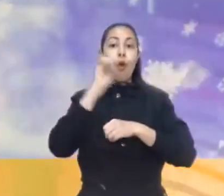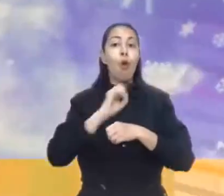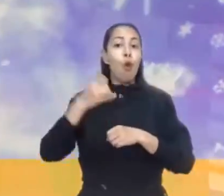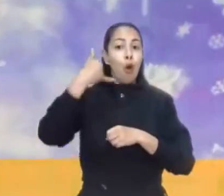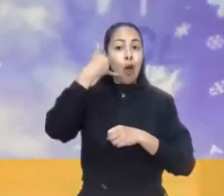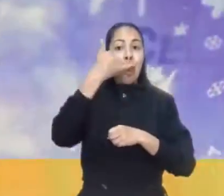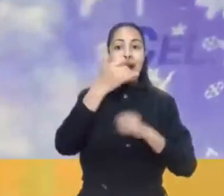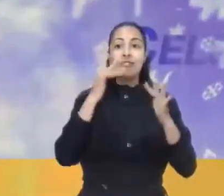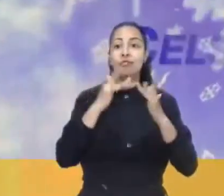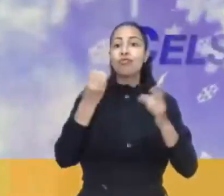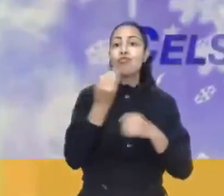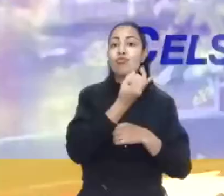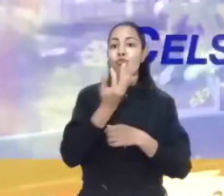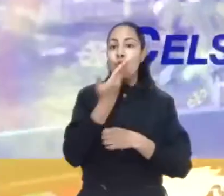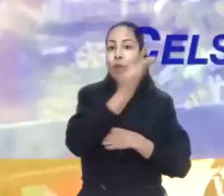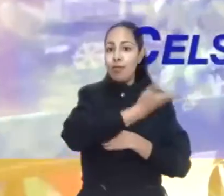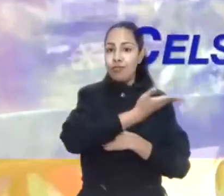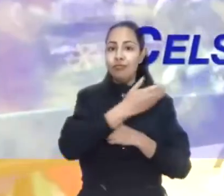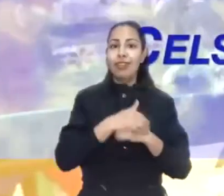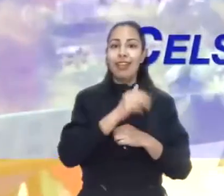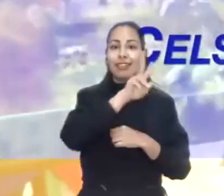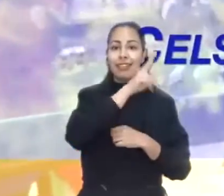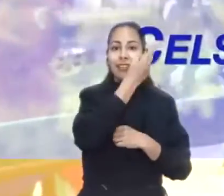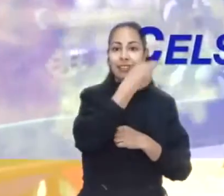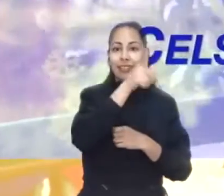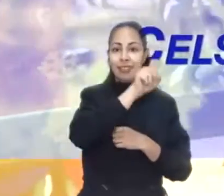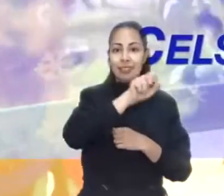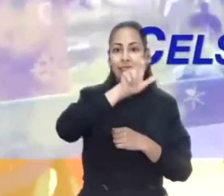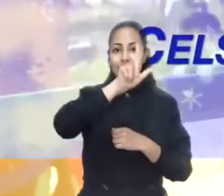de Oro. O comunícate a los números